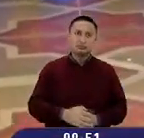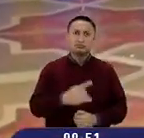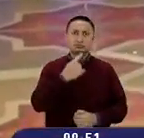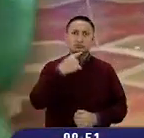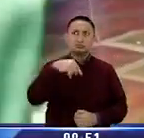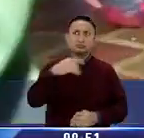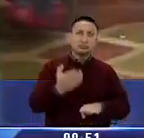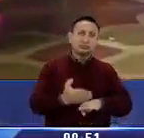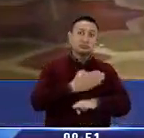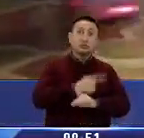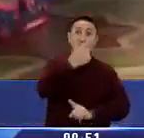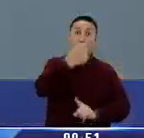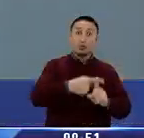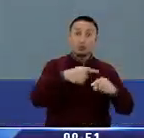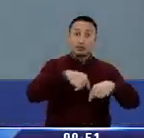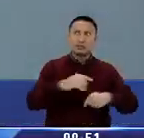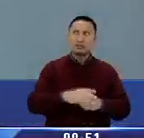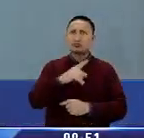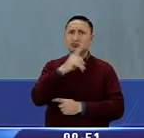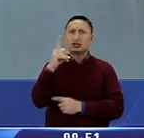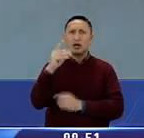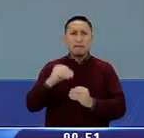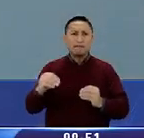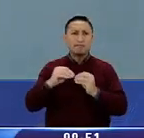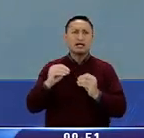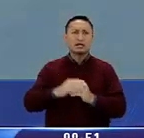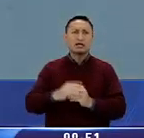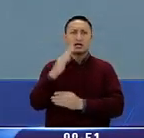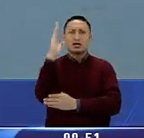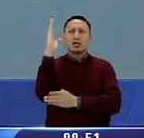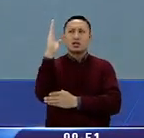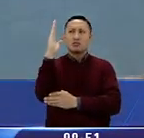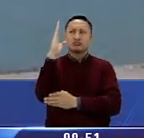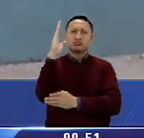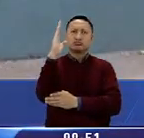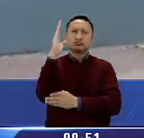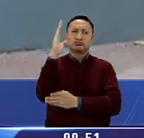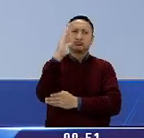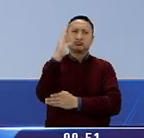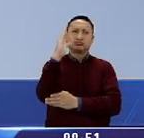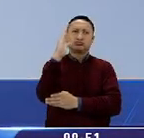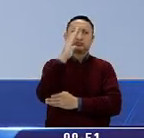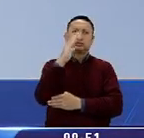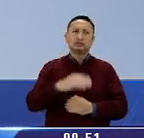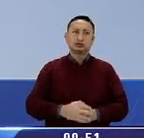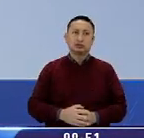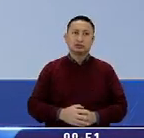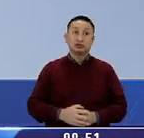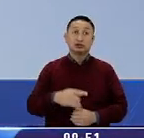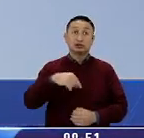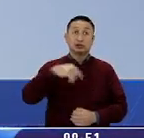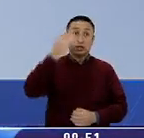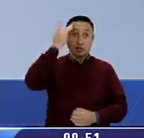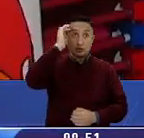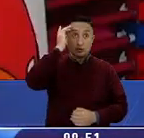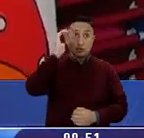desde hace un mes ha notado que la inclinación se hace más evidente. Y eso le genera preocupación. Que